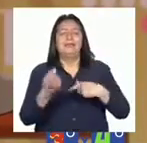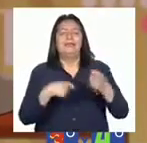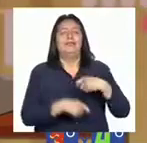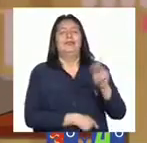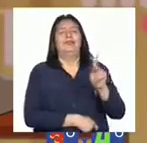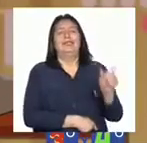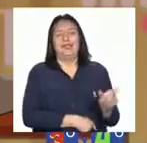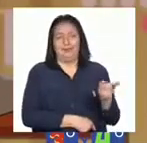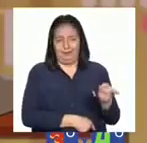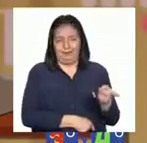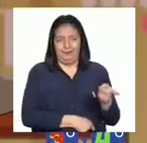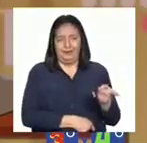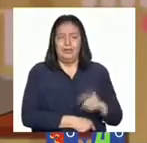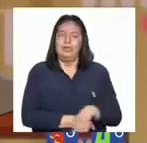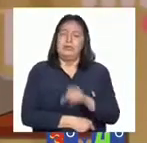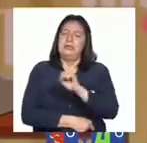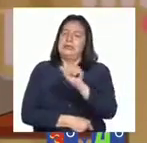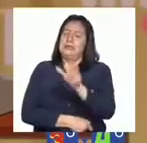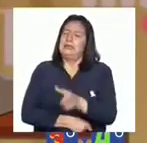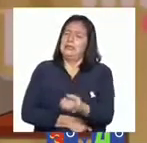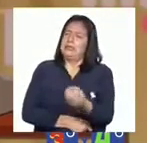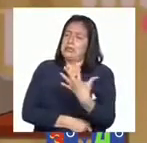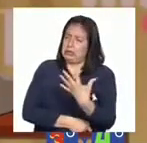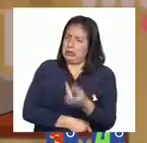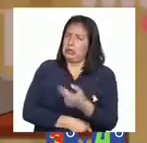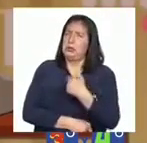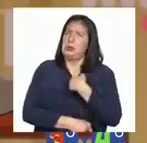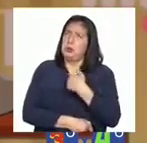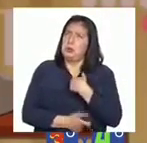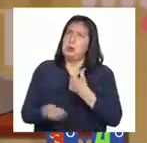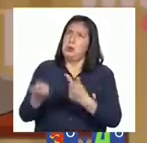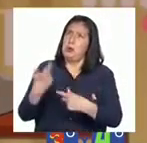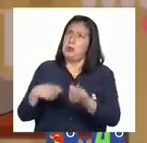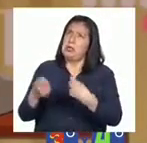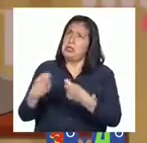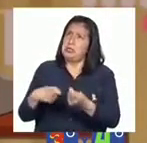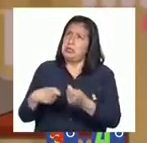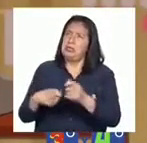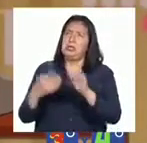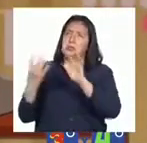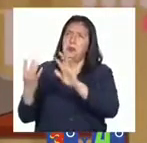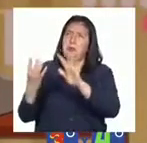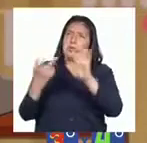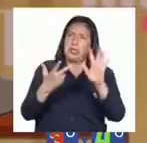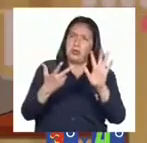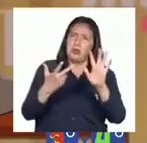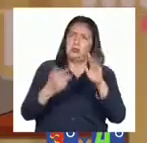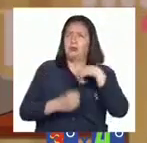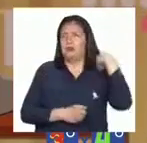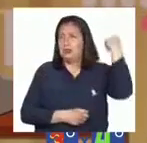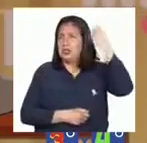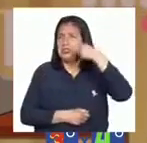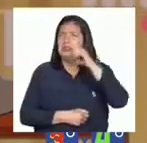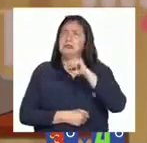Quilla. Sisa comenta que ella vendió 98